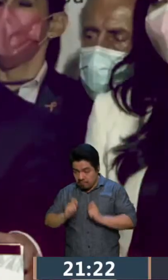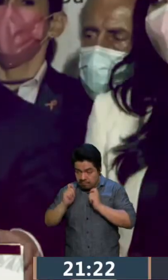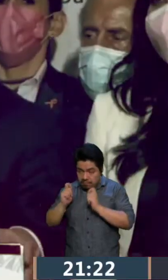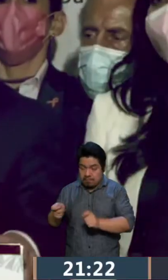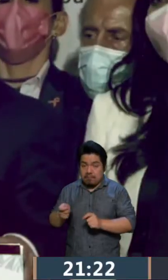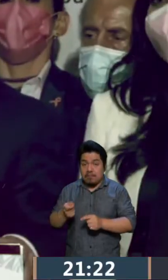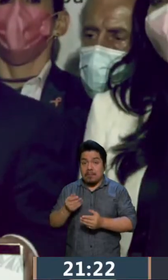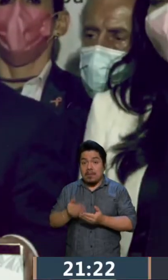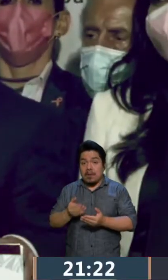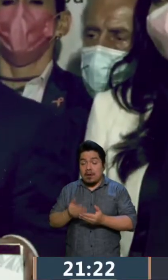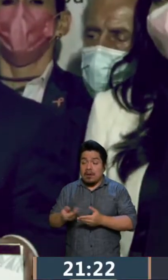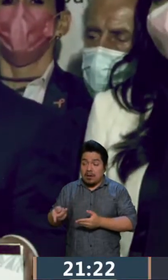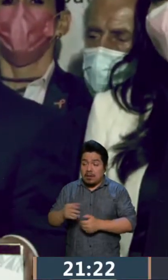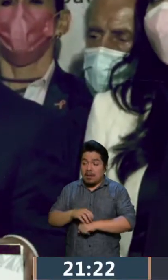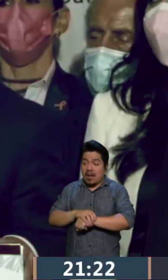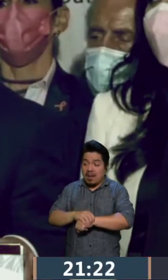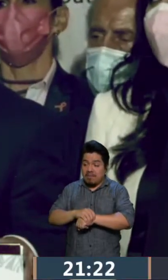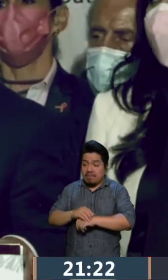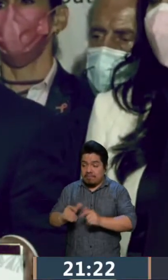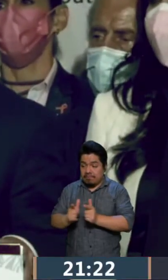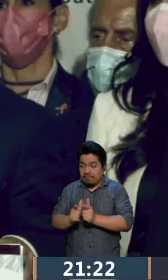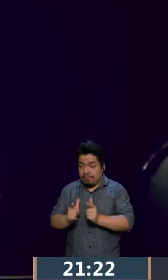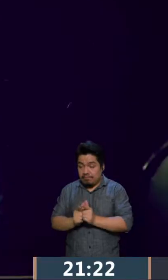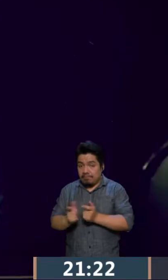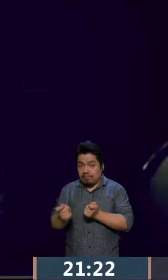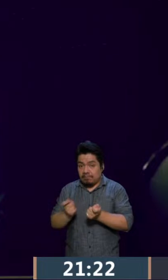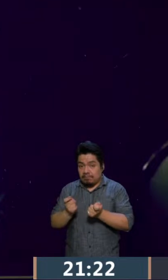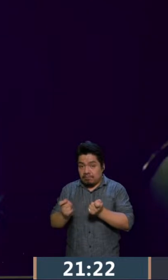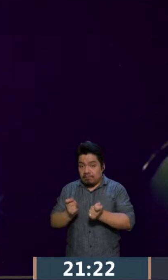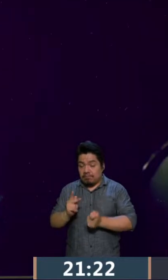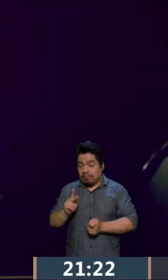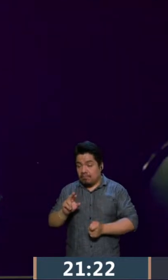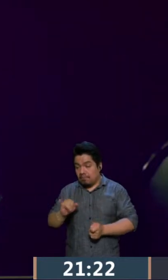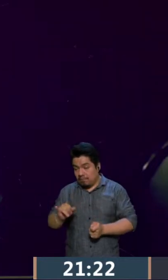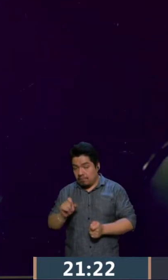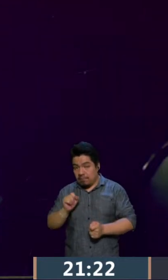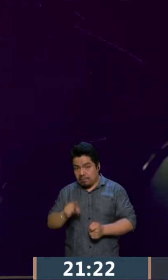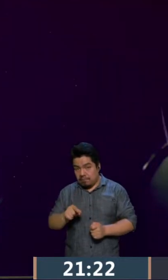de la que hoy forma parte y por su manejo al frente del partido.